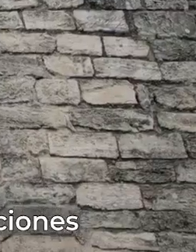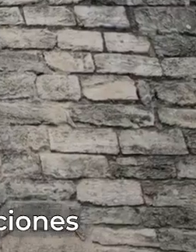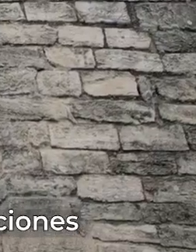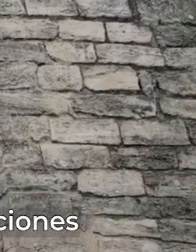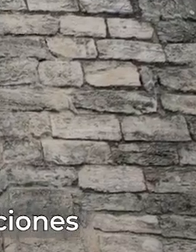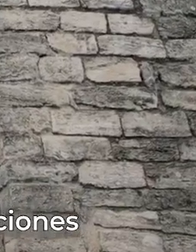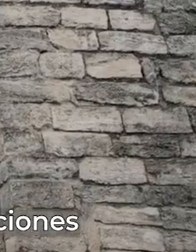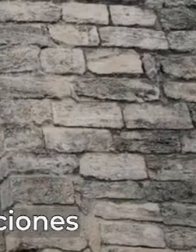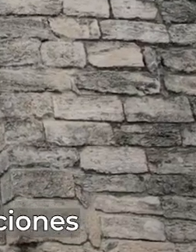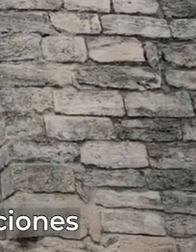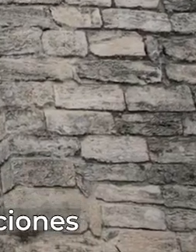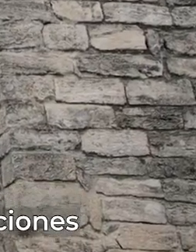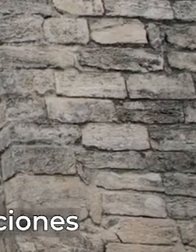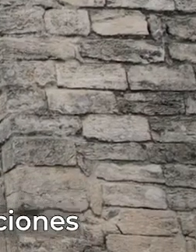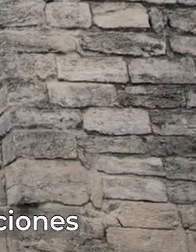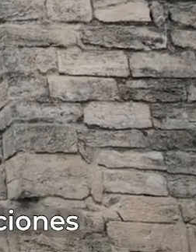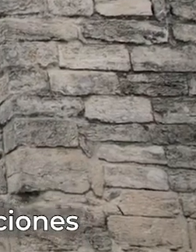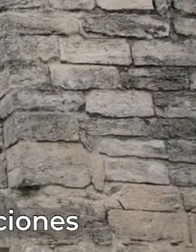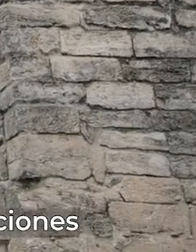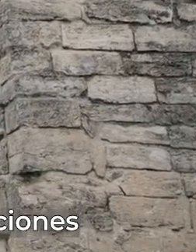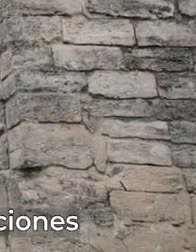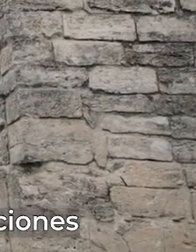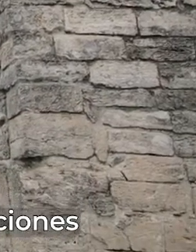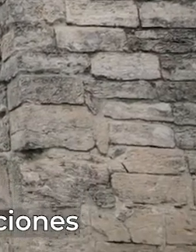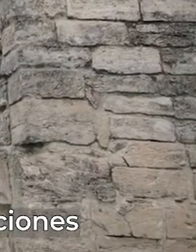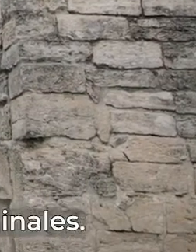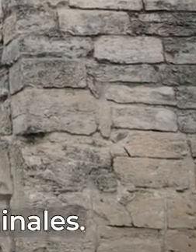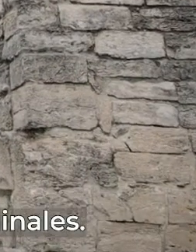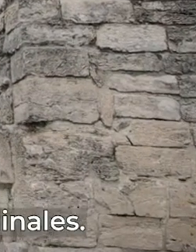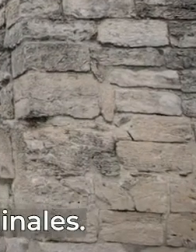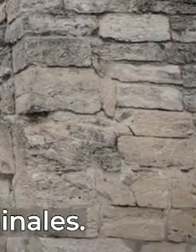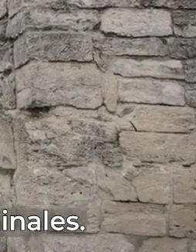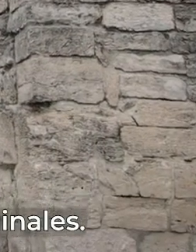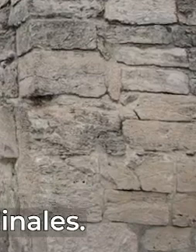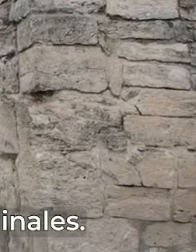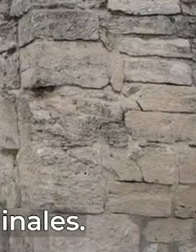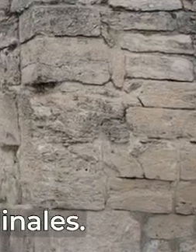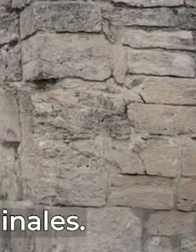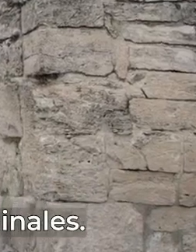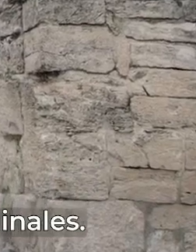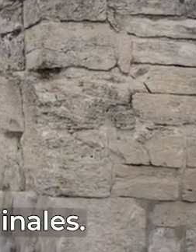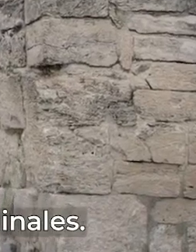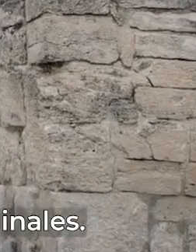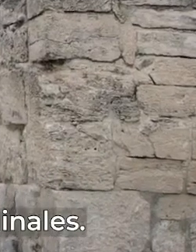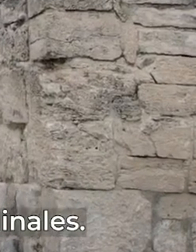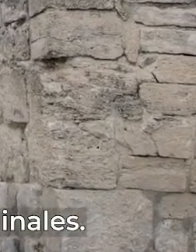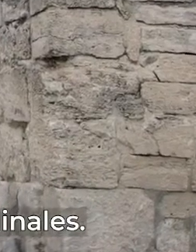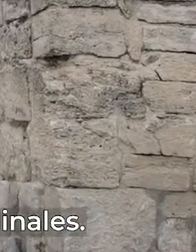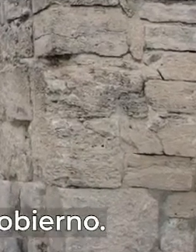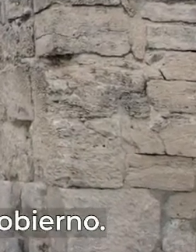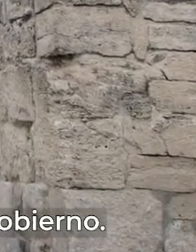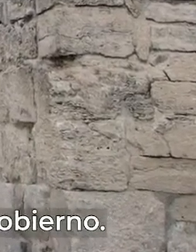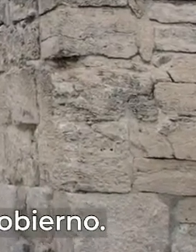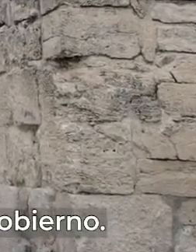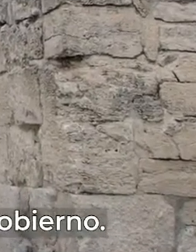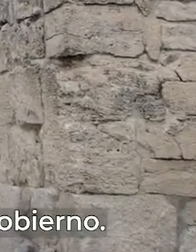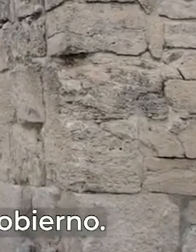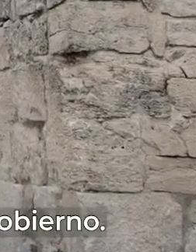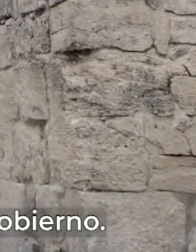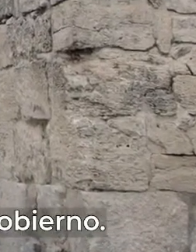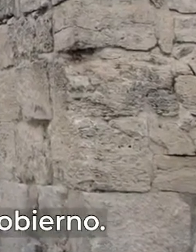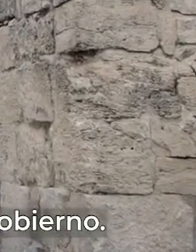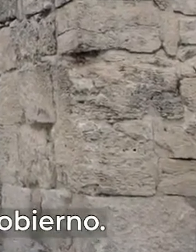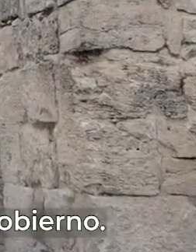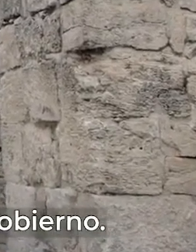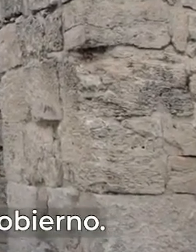En su interior, este conjunto tiene 12 habitaciones distribuidas de acuerdo con los puntos cardinales, dedicadas a